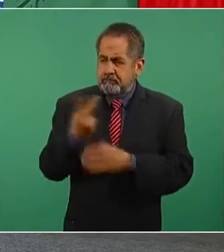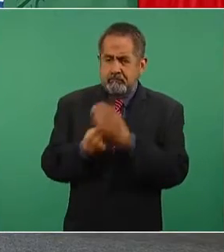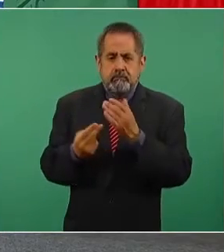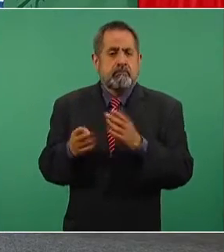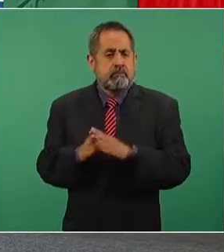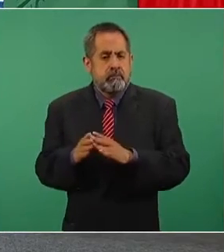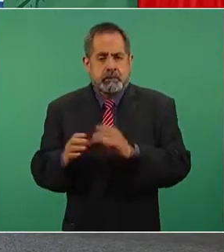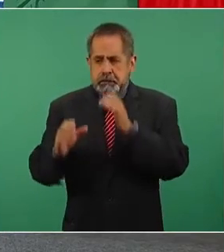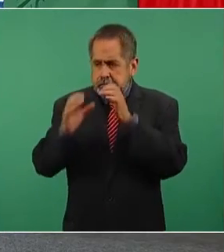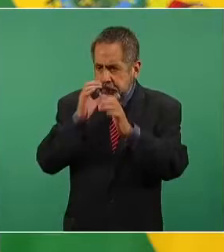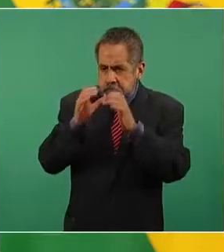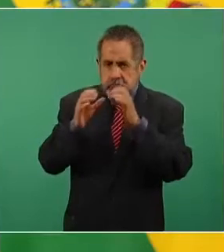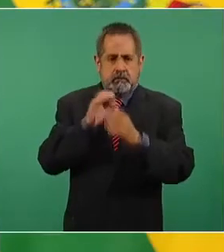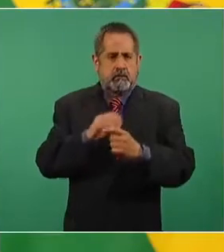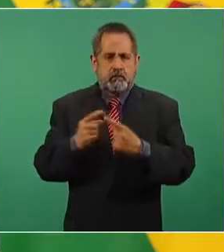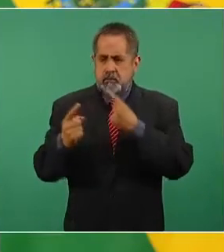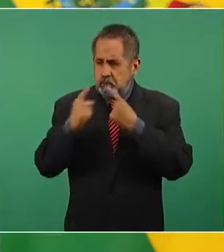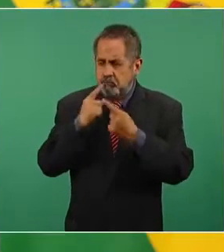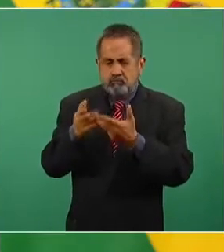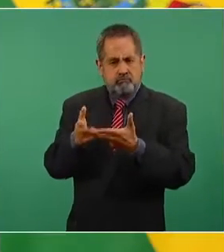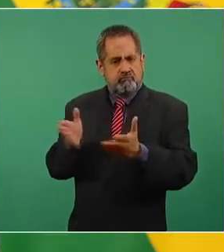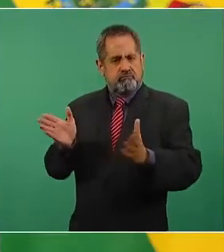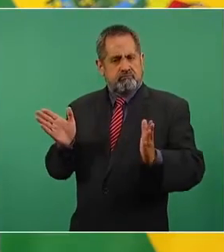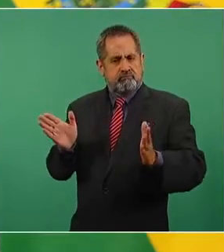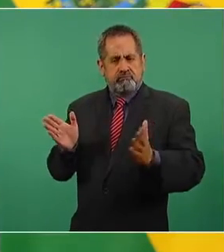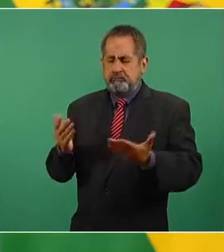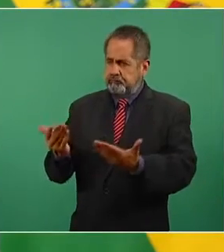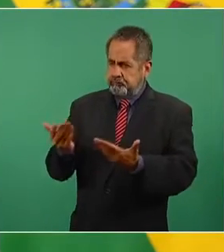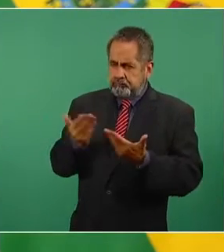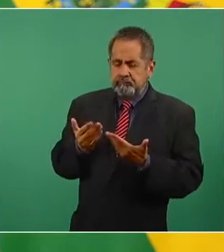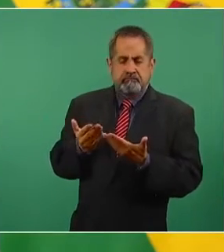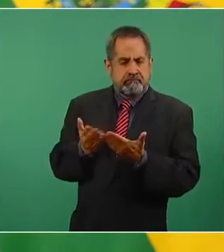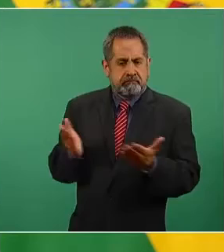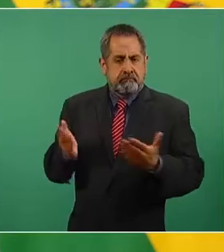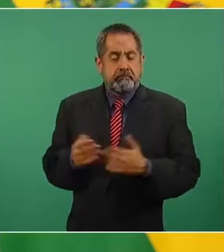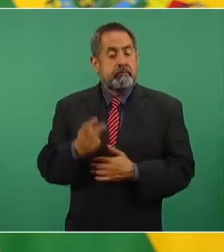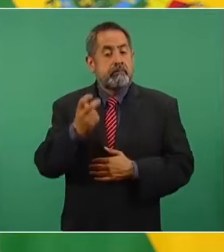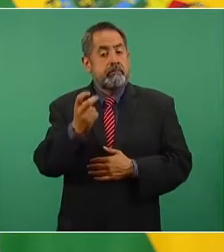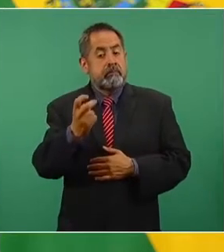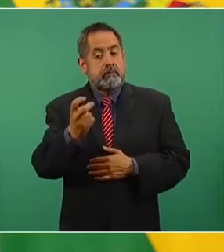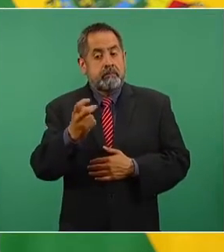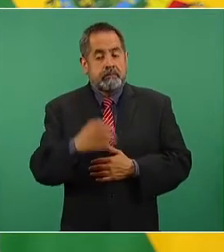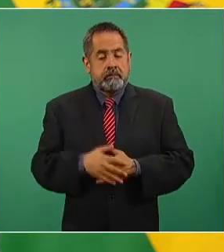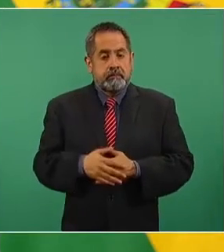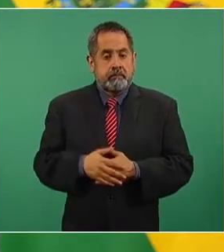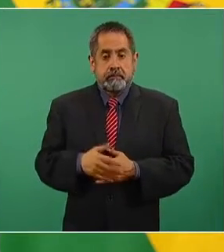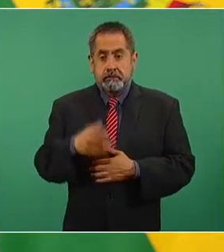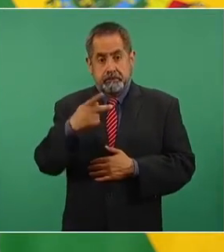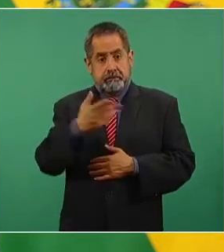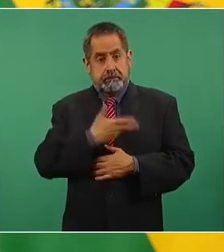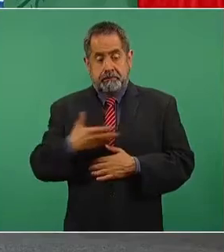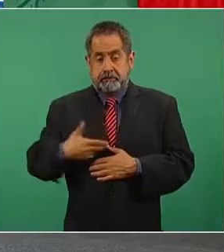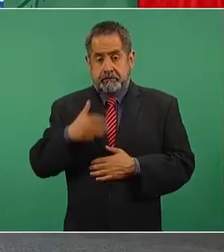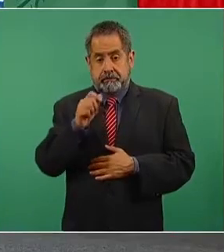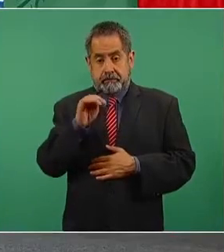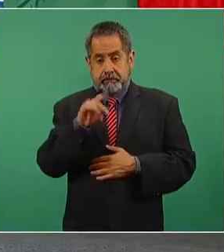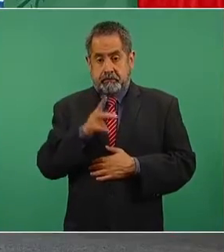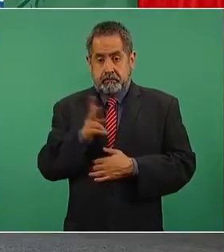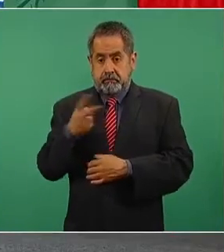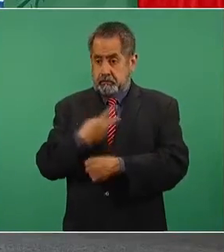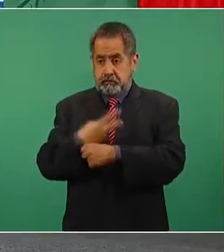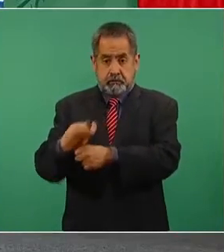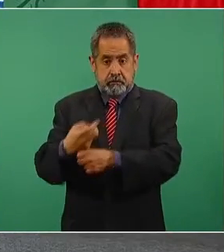diálogo, eso se hace abriendo las puertas. Y por eso cuando nuestro presidente Manuel López Obrador nos invitó